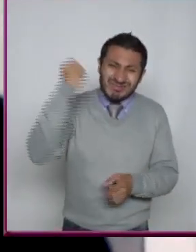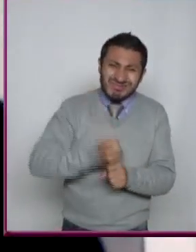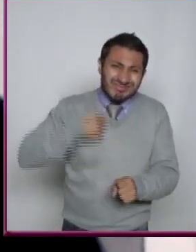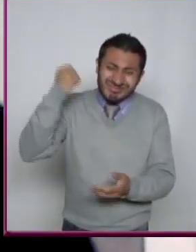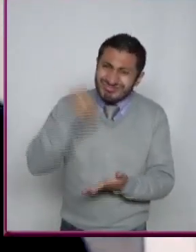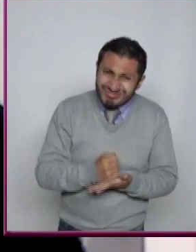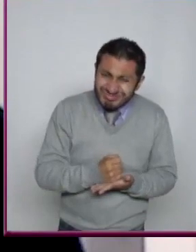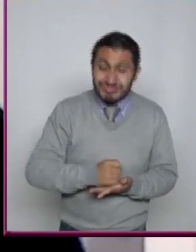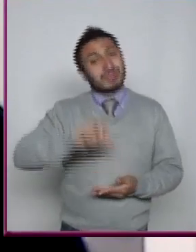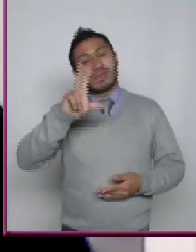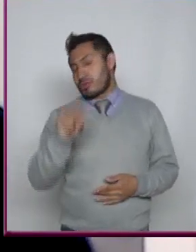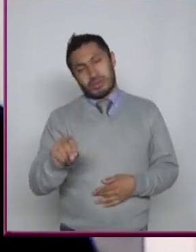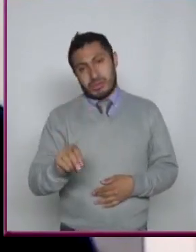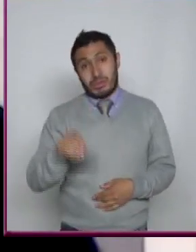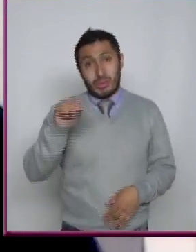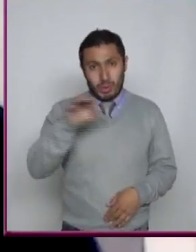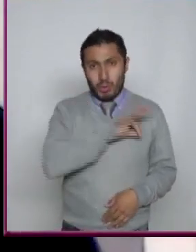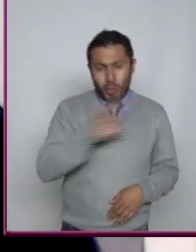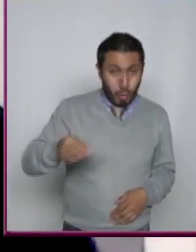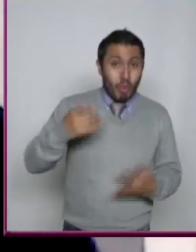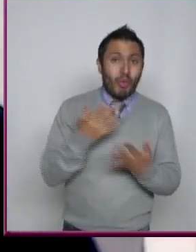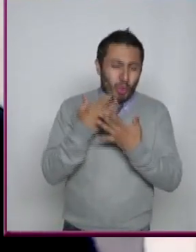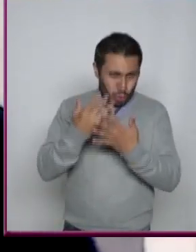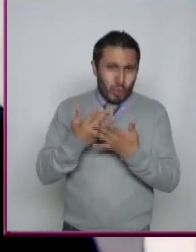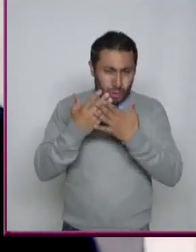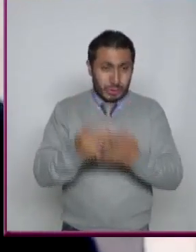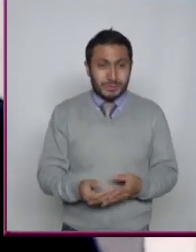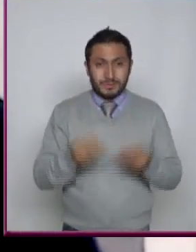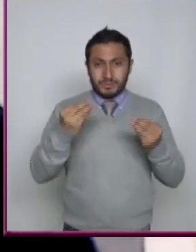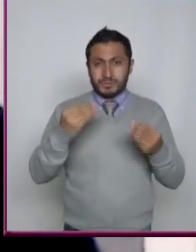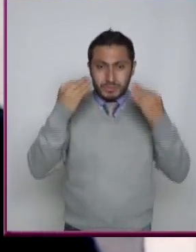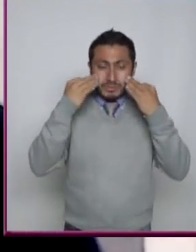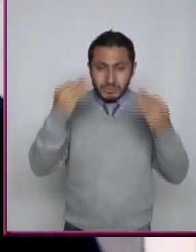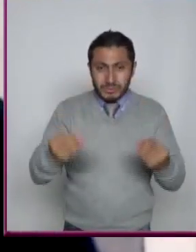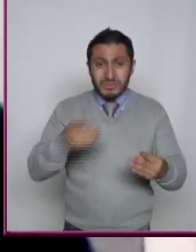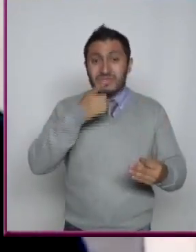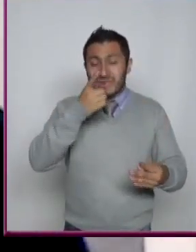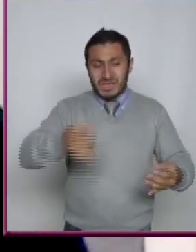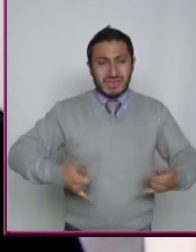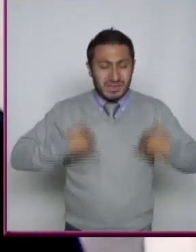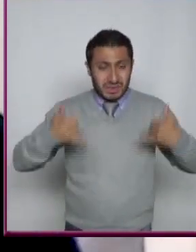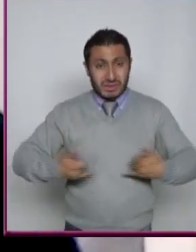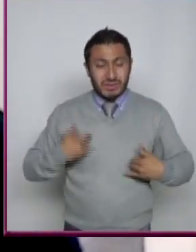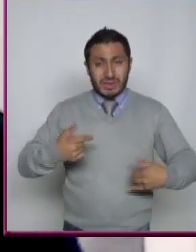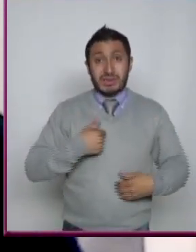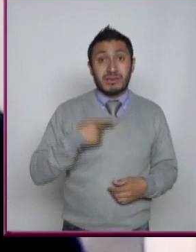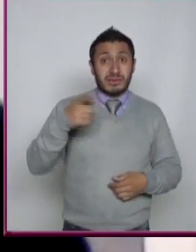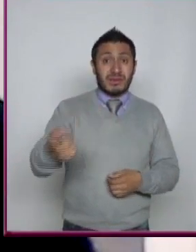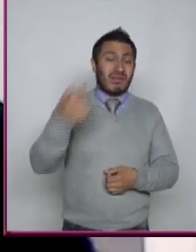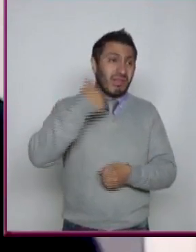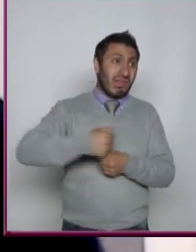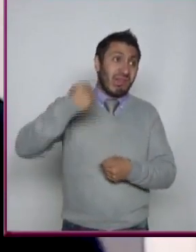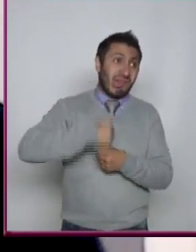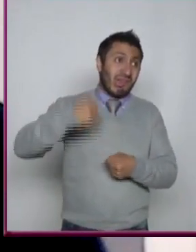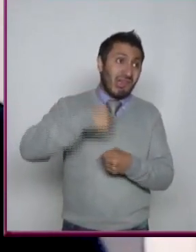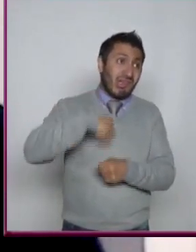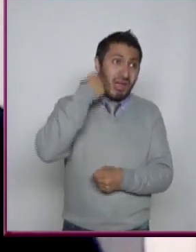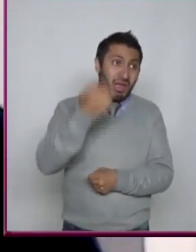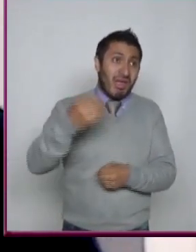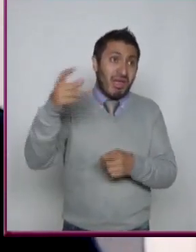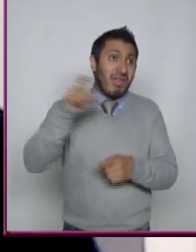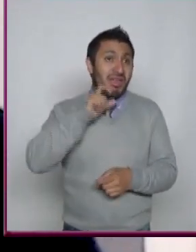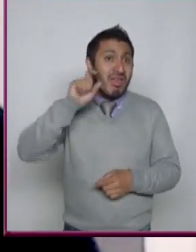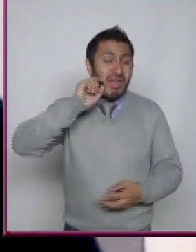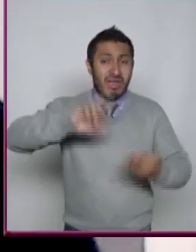hay muchísimas personas, y es justo testimonios de jóvenes que he escuchado mucho, que se sienten presionados o presionadas a tener relaciones sexuales con